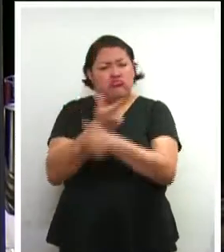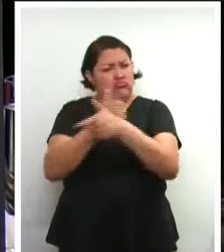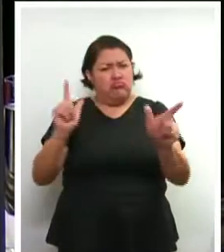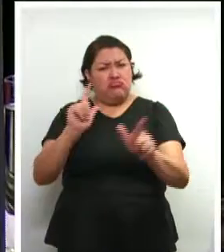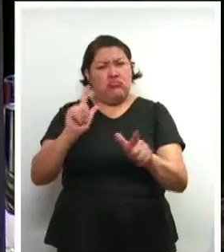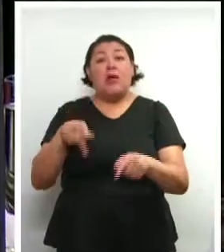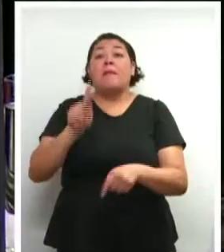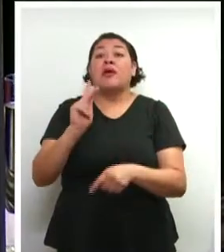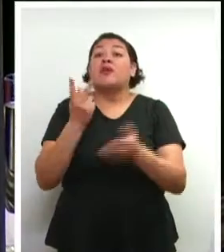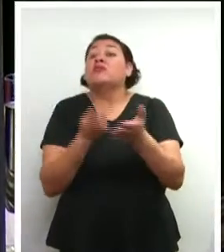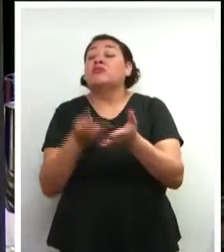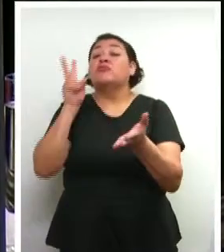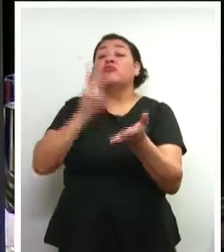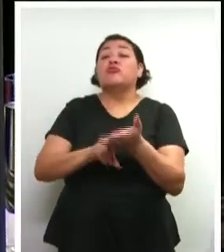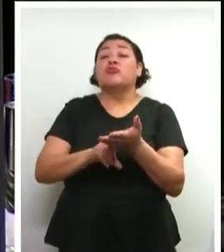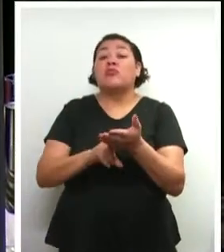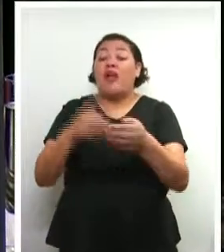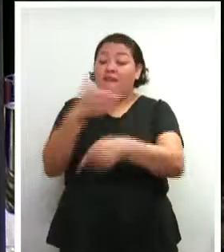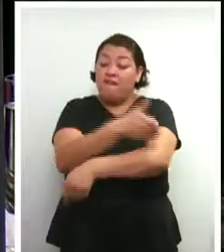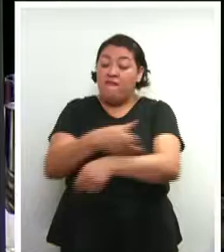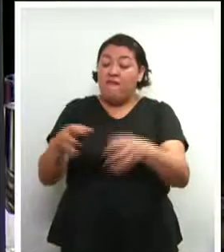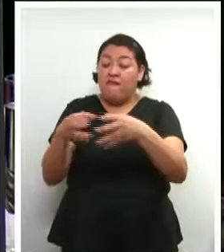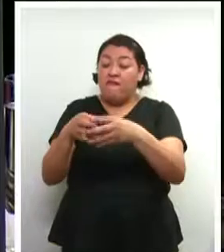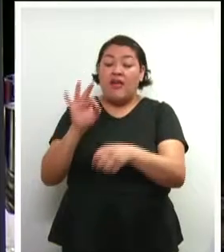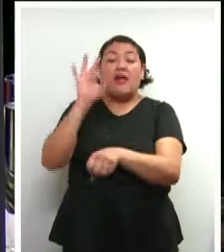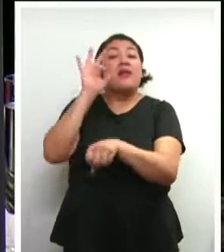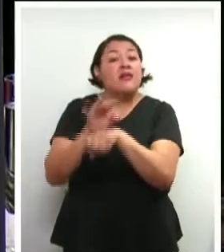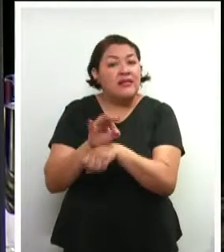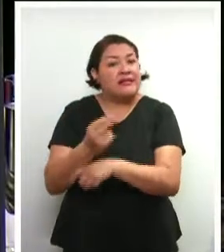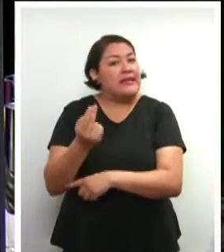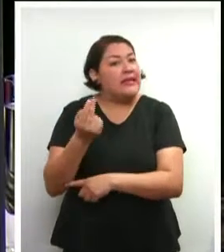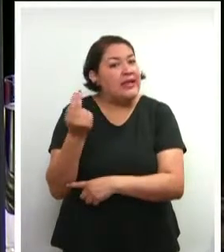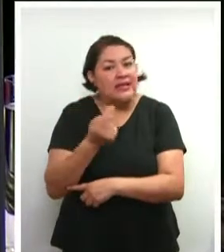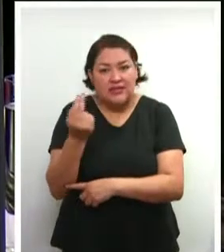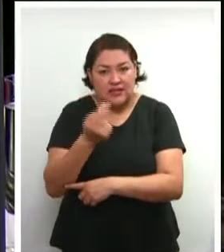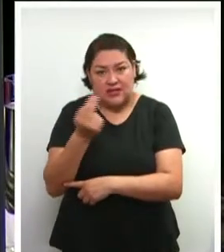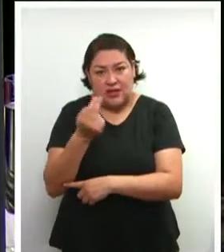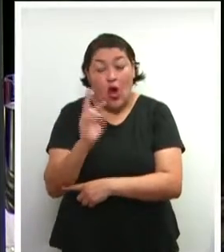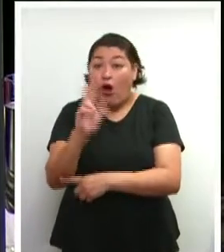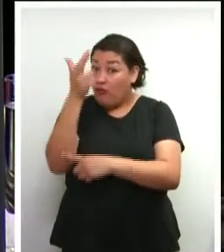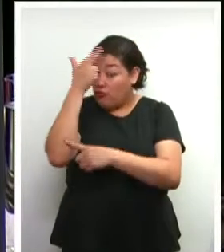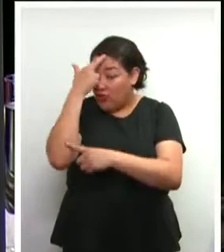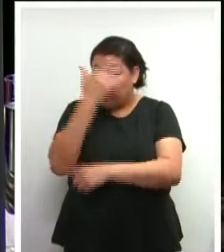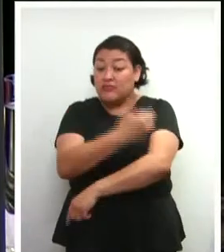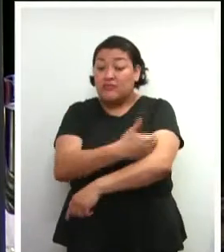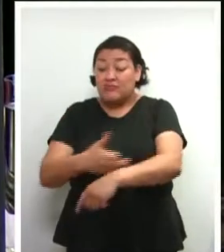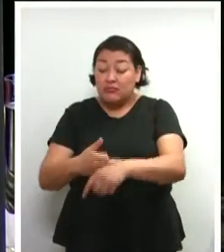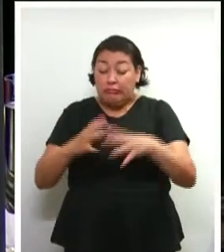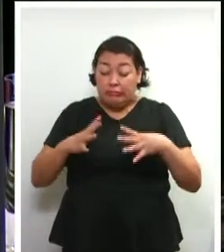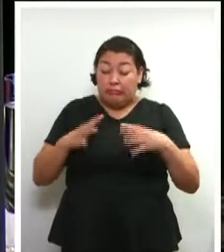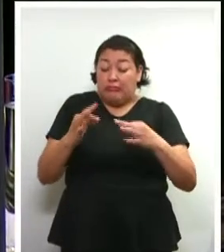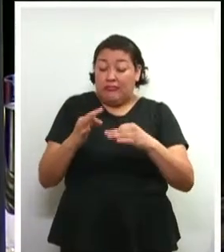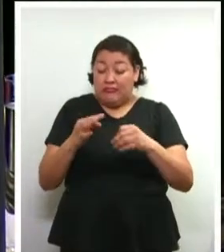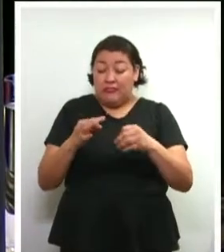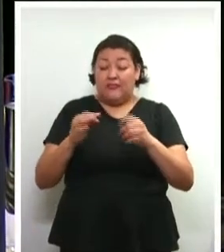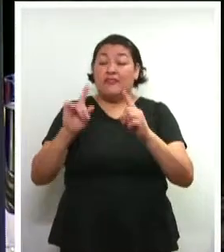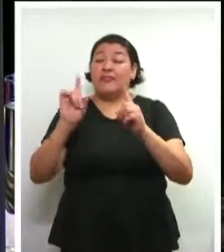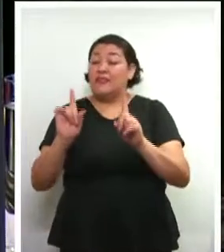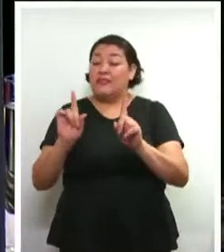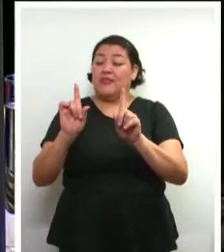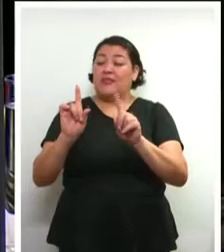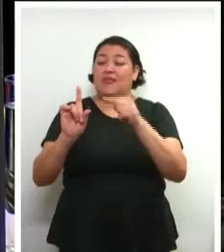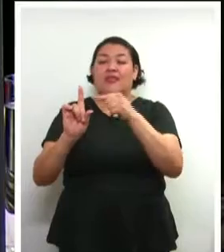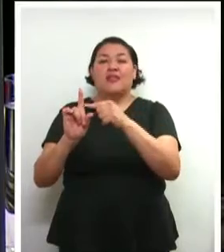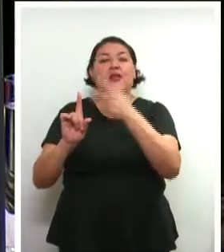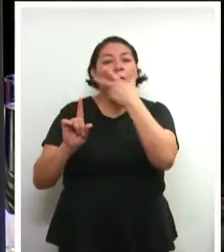pero también merecen que defendamos a la familia, esa célula fundamental de la sociedad iniciada por la relación entre